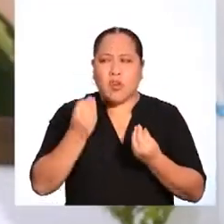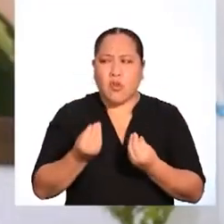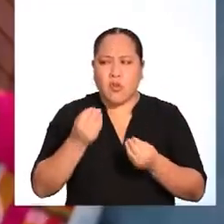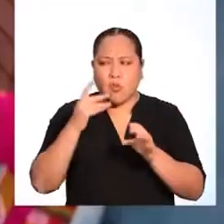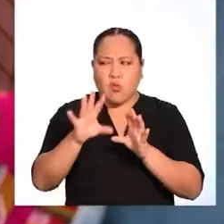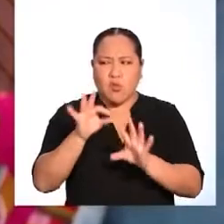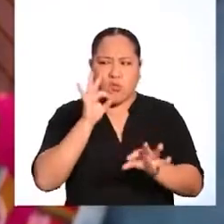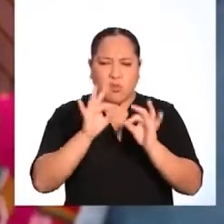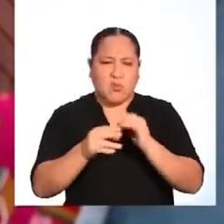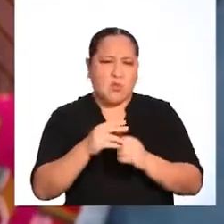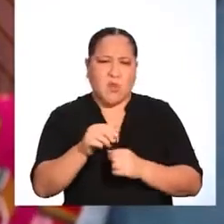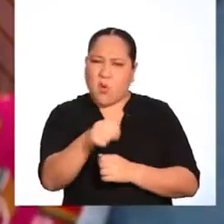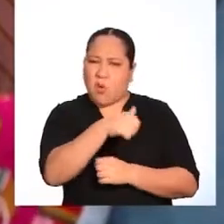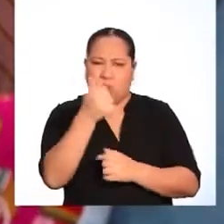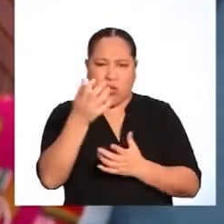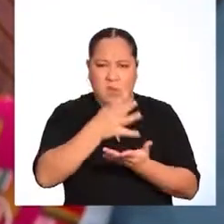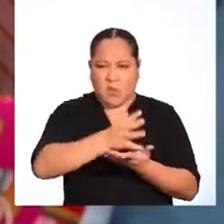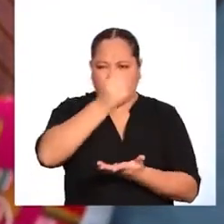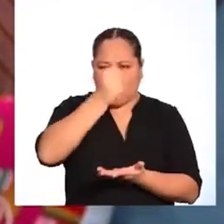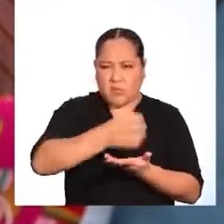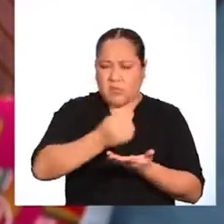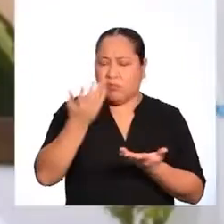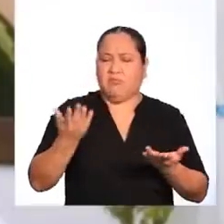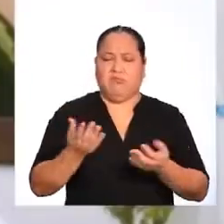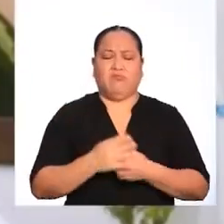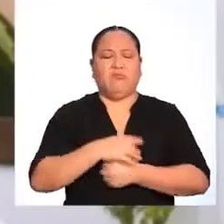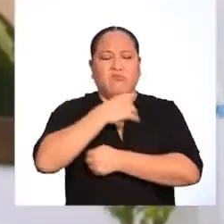como conseguiremos las que faltan